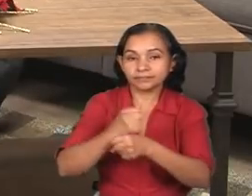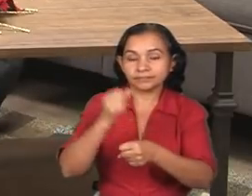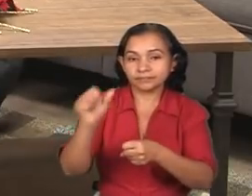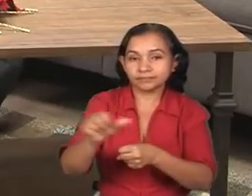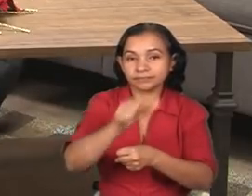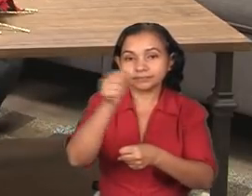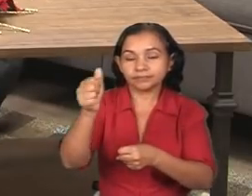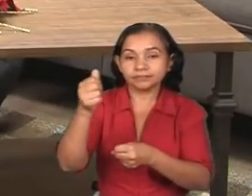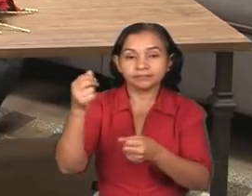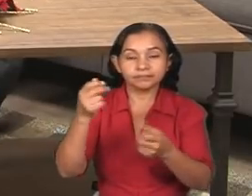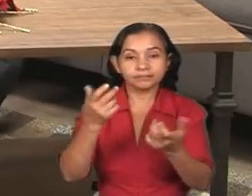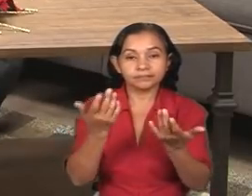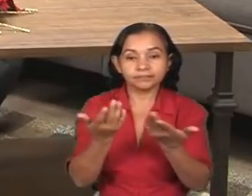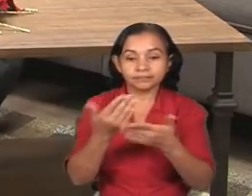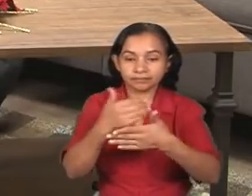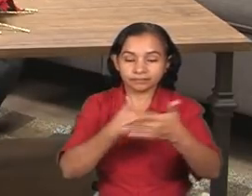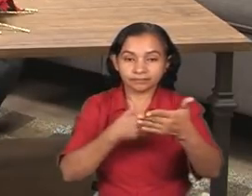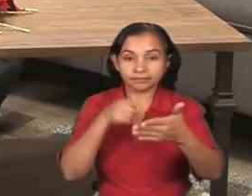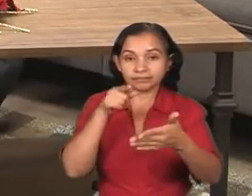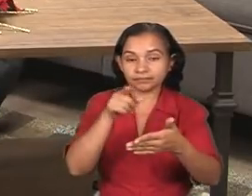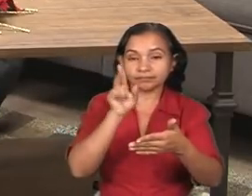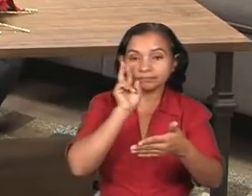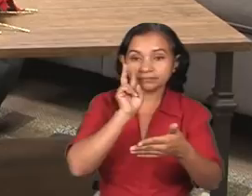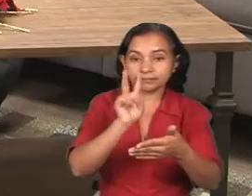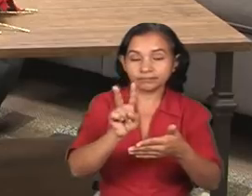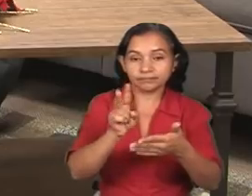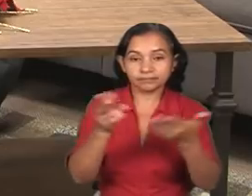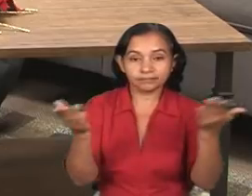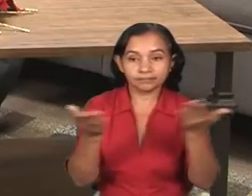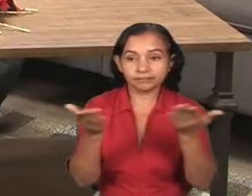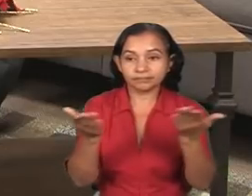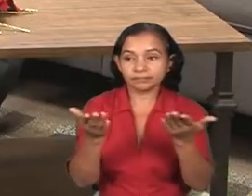proyectos que tenemos en licitación, es decir, cuando vos ves ese recorrido,